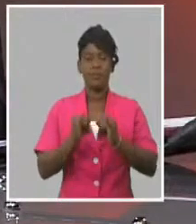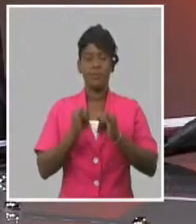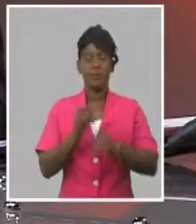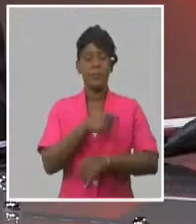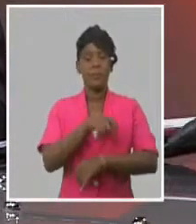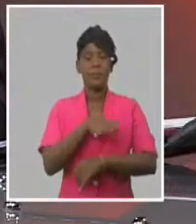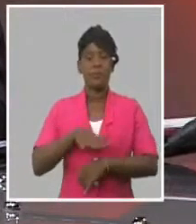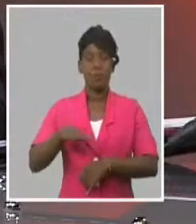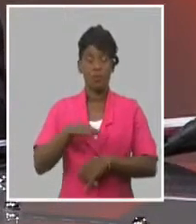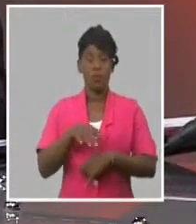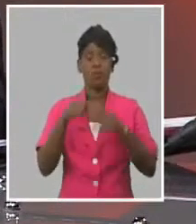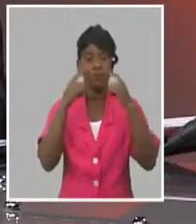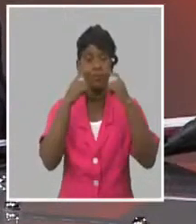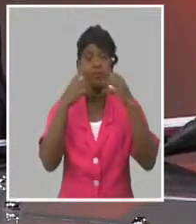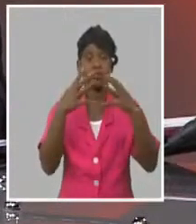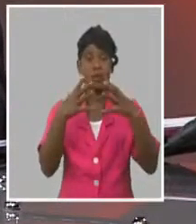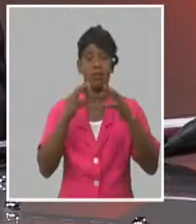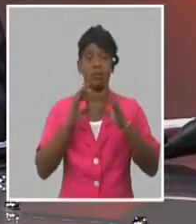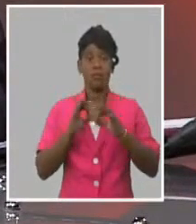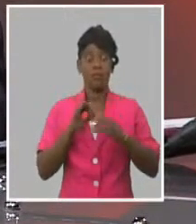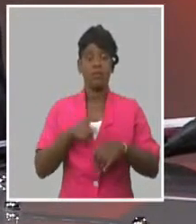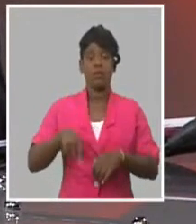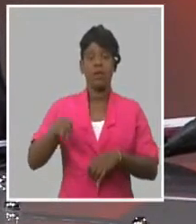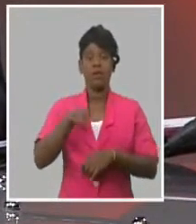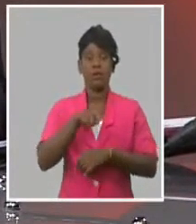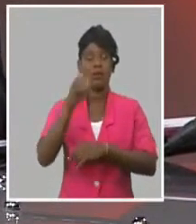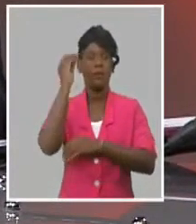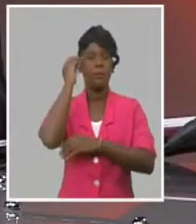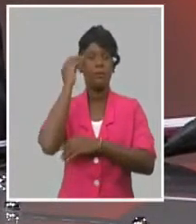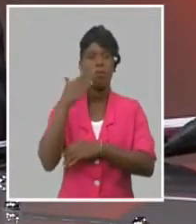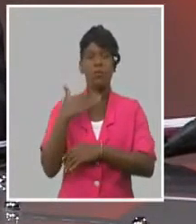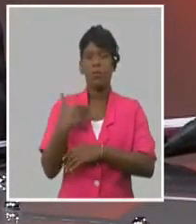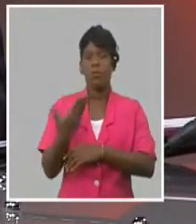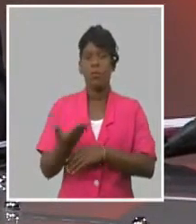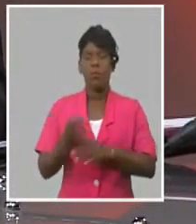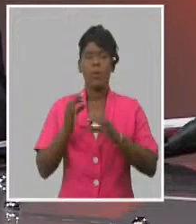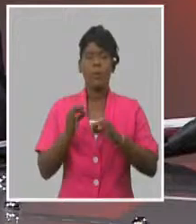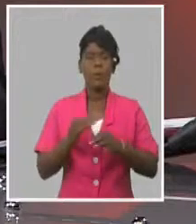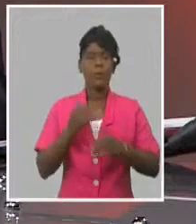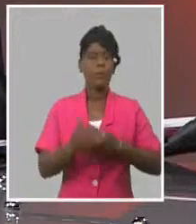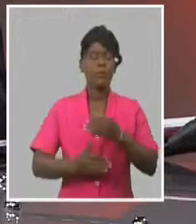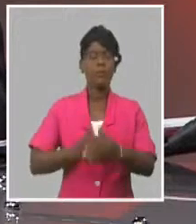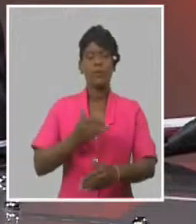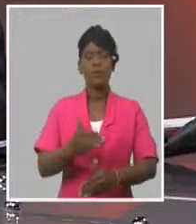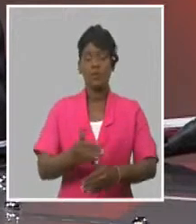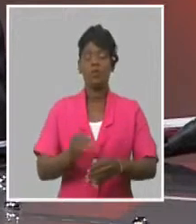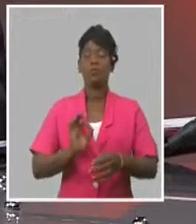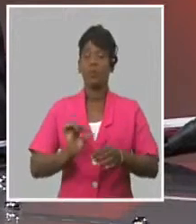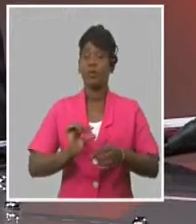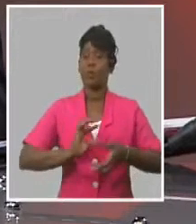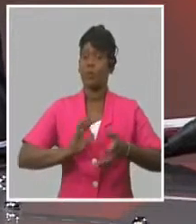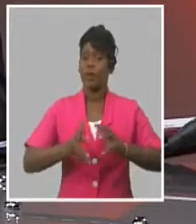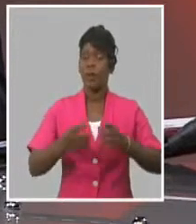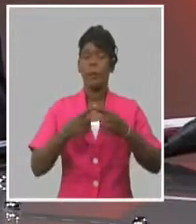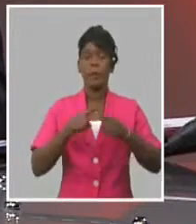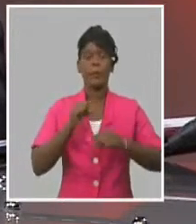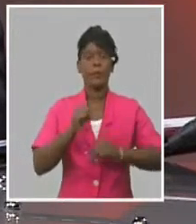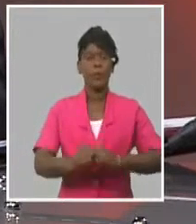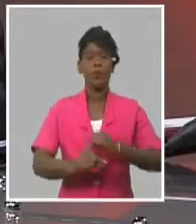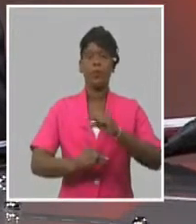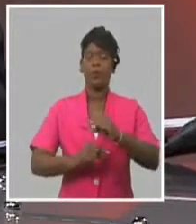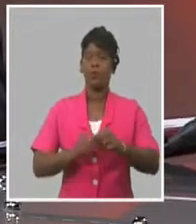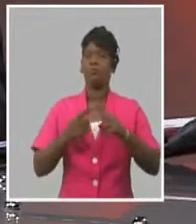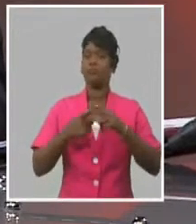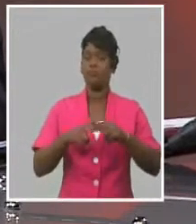de mucho interés para nuestro pueblo porque permitirá comprender cómo este proceso complejo ha transcurrido, en qué